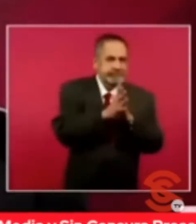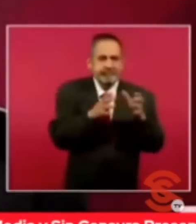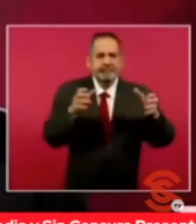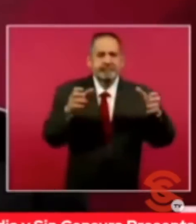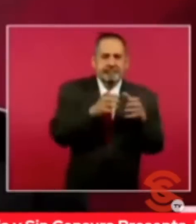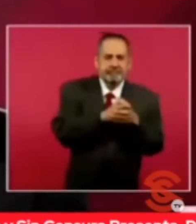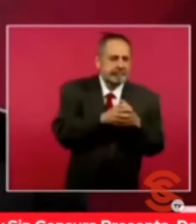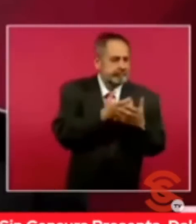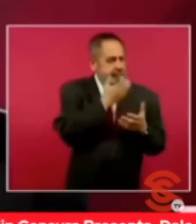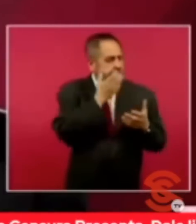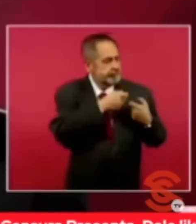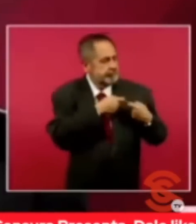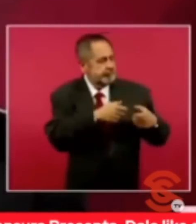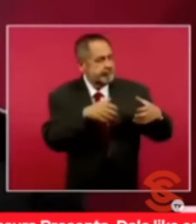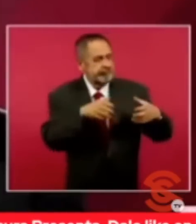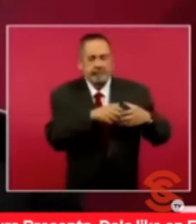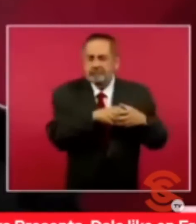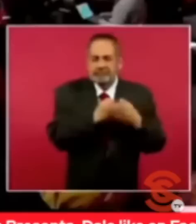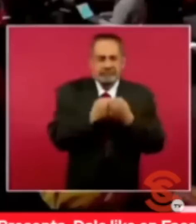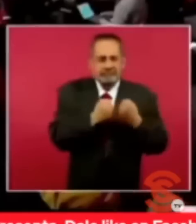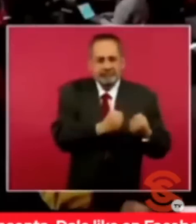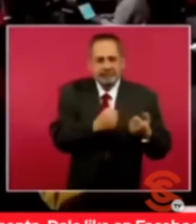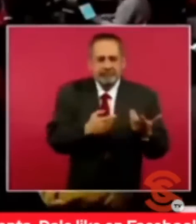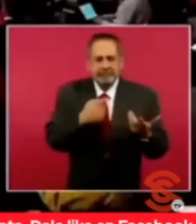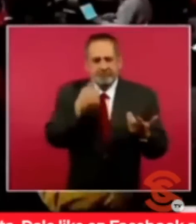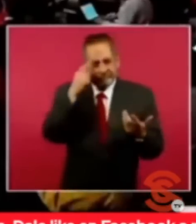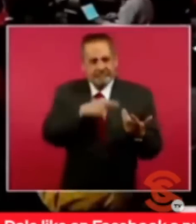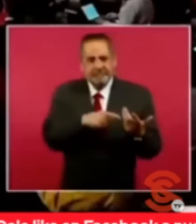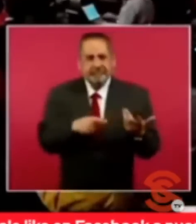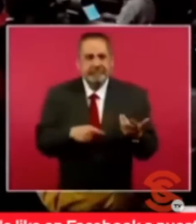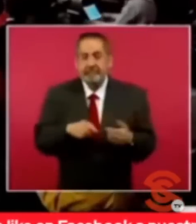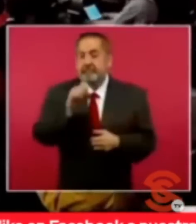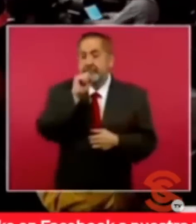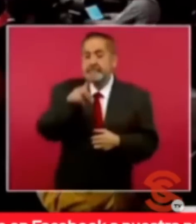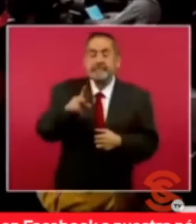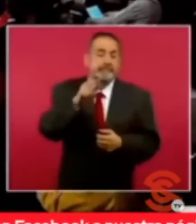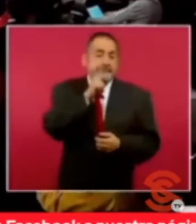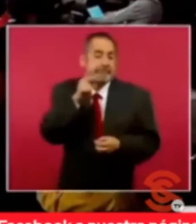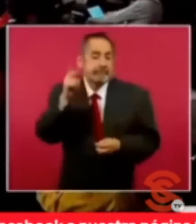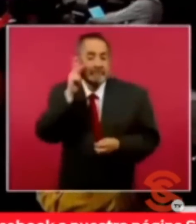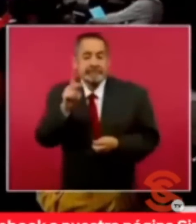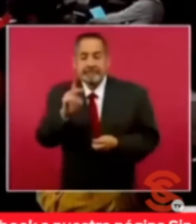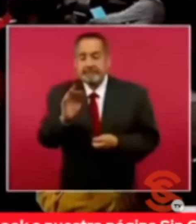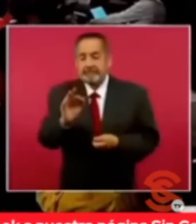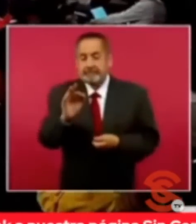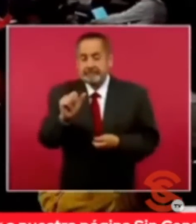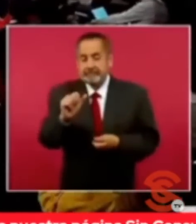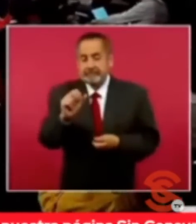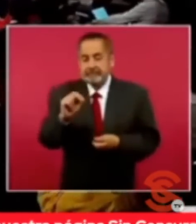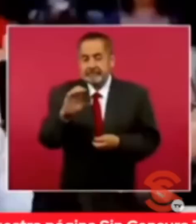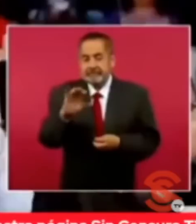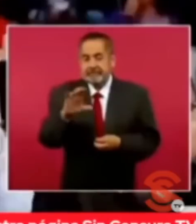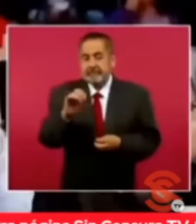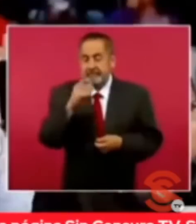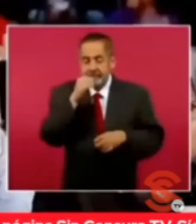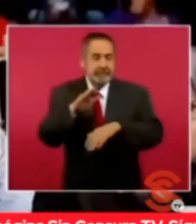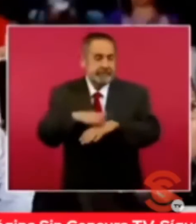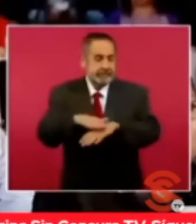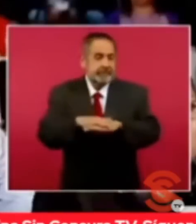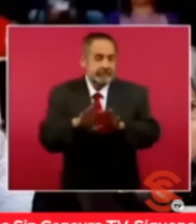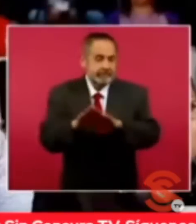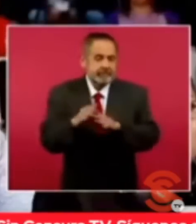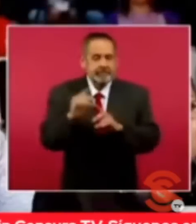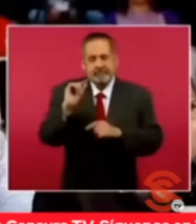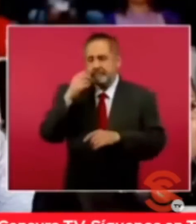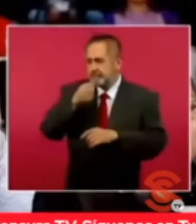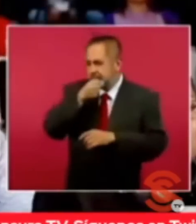el ultraconservadurismo que incluso el Papa Francisco ha advertido en